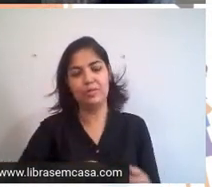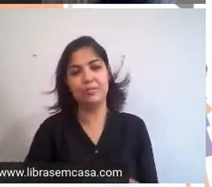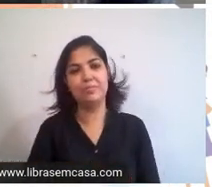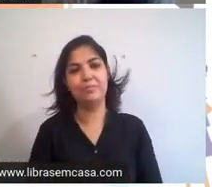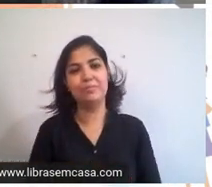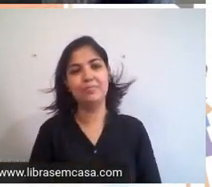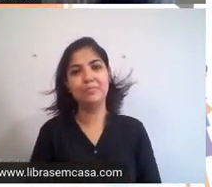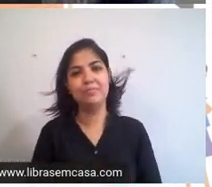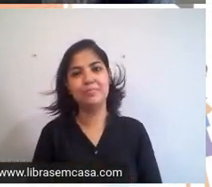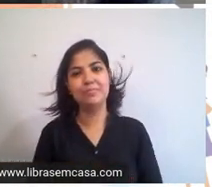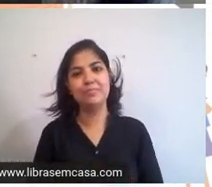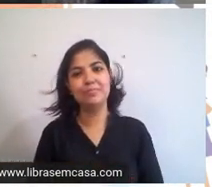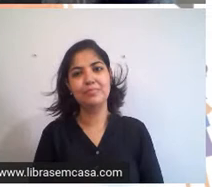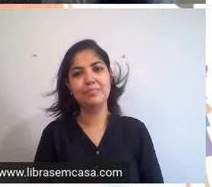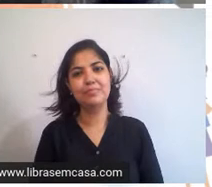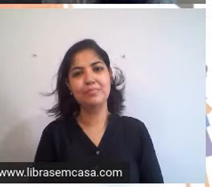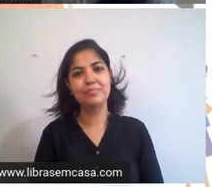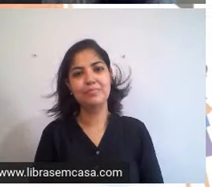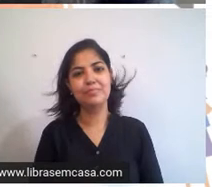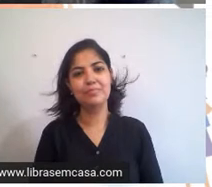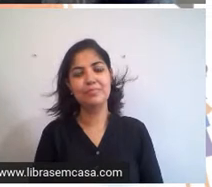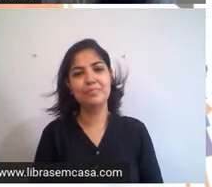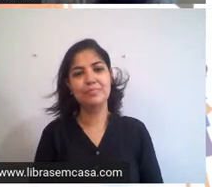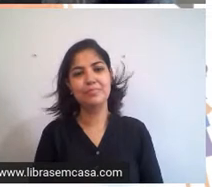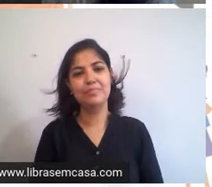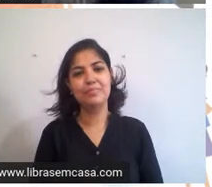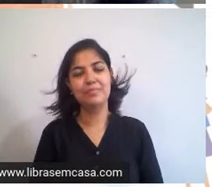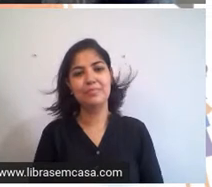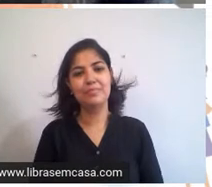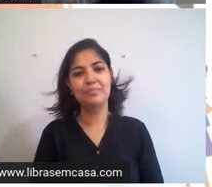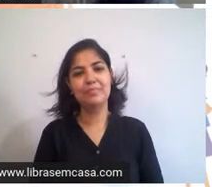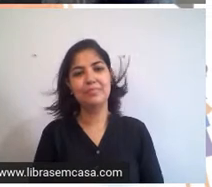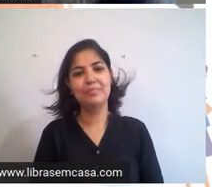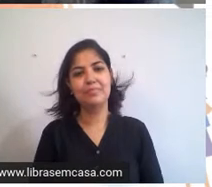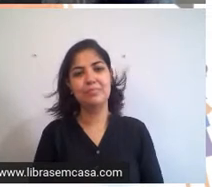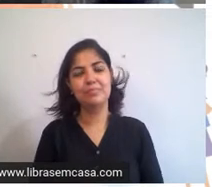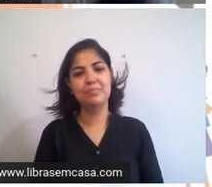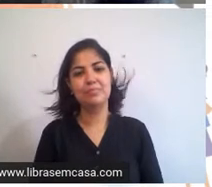me parece, y se escucha mucho ruido. No sé si pueden...